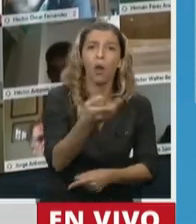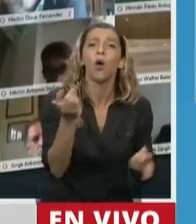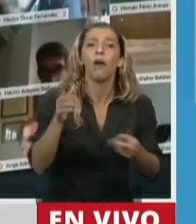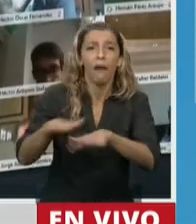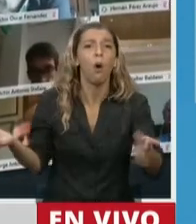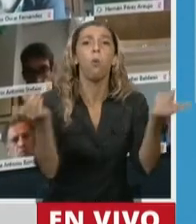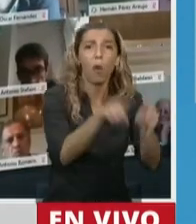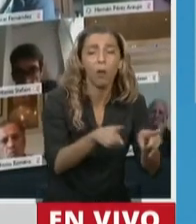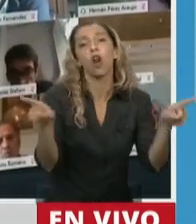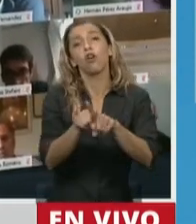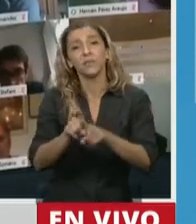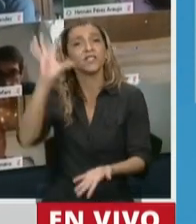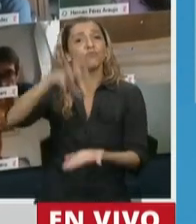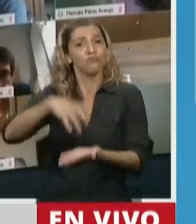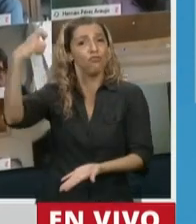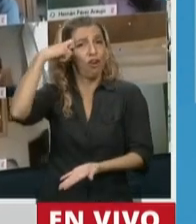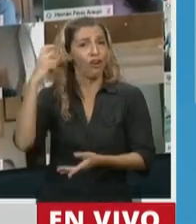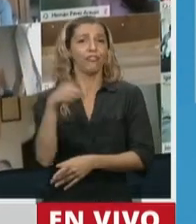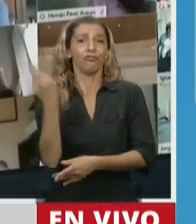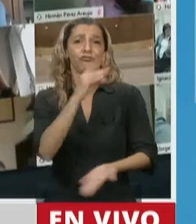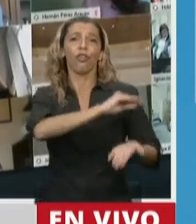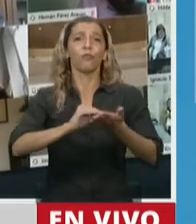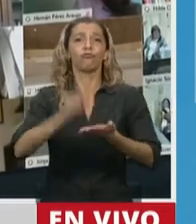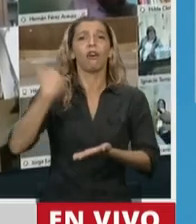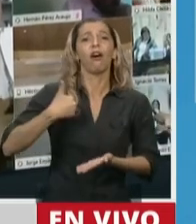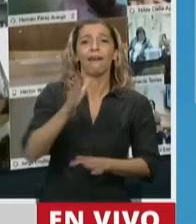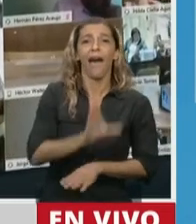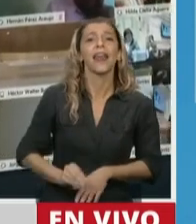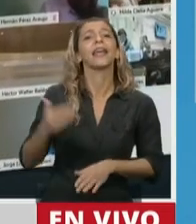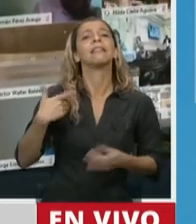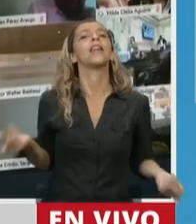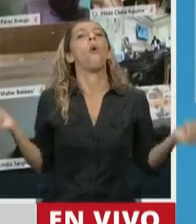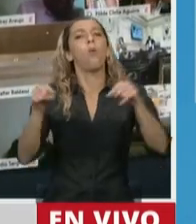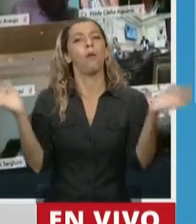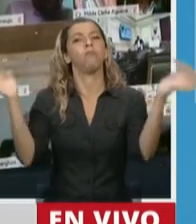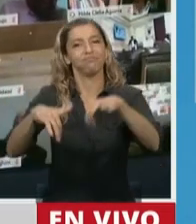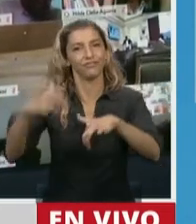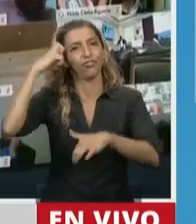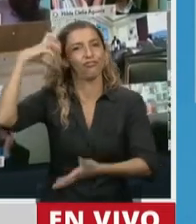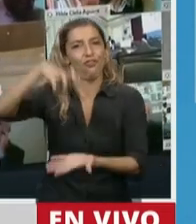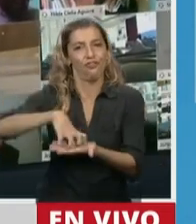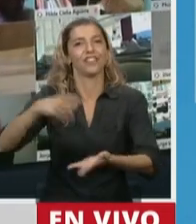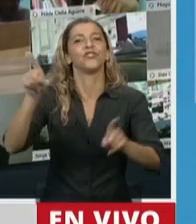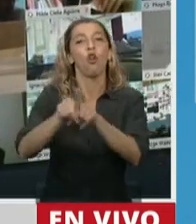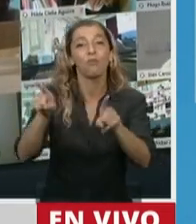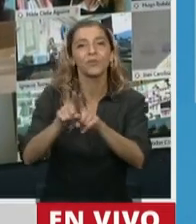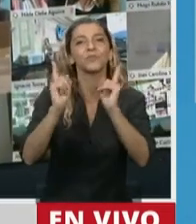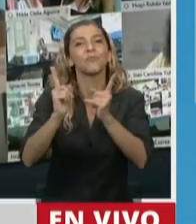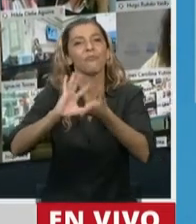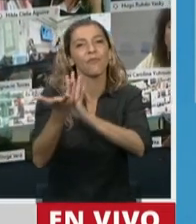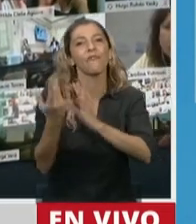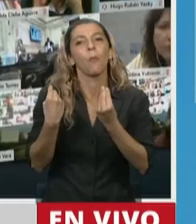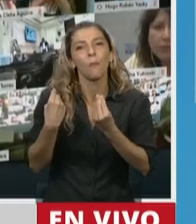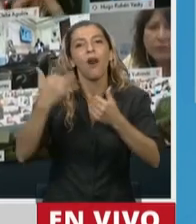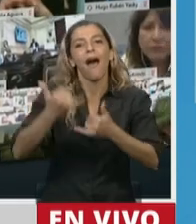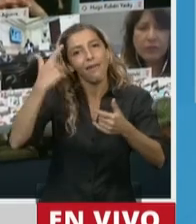de diputadas y diputados provenientes de todo el país, porque el debate político también es con el otro, la construcción de consensos también